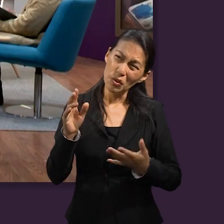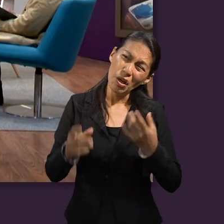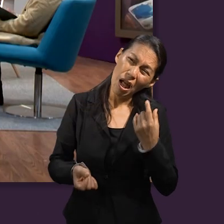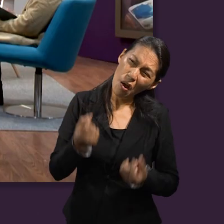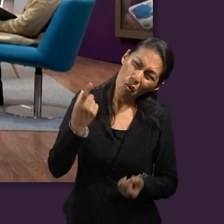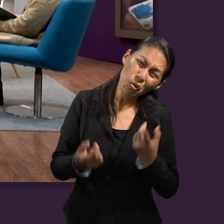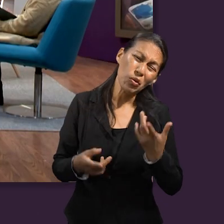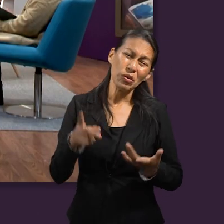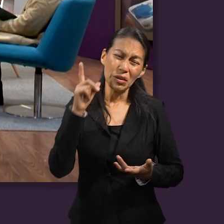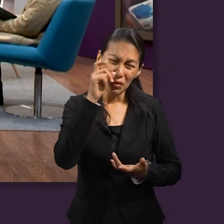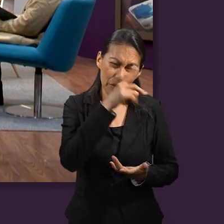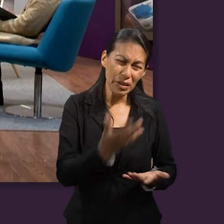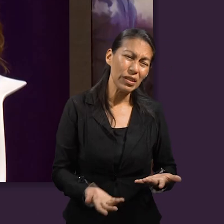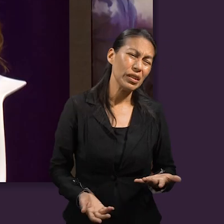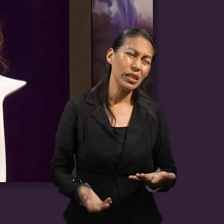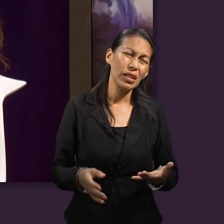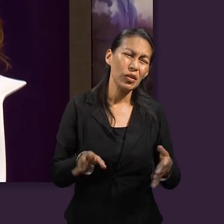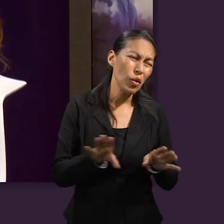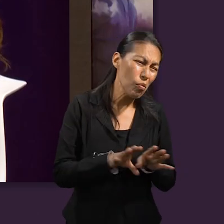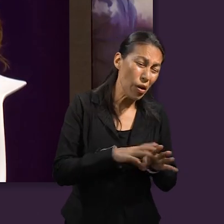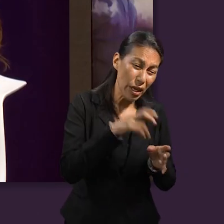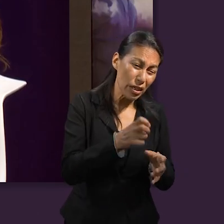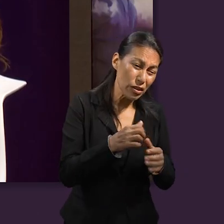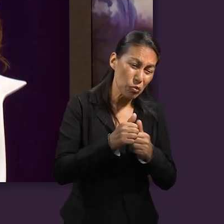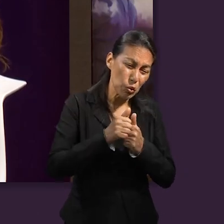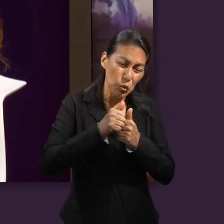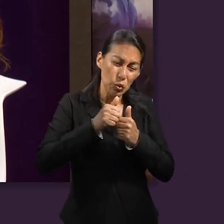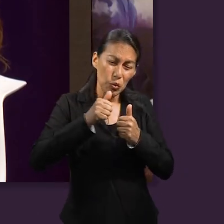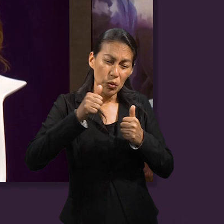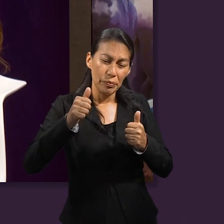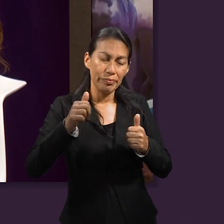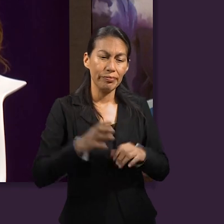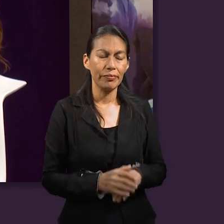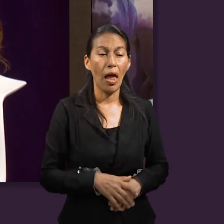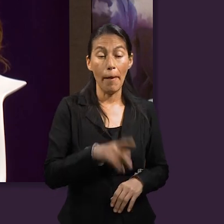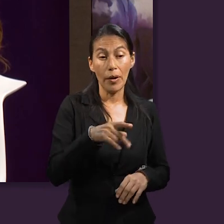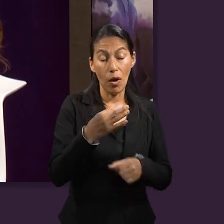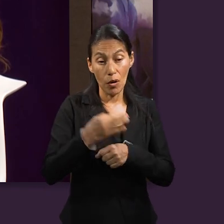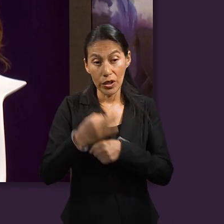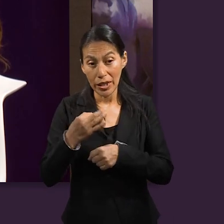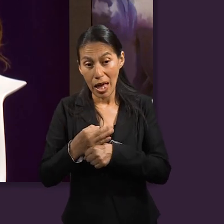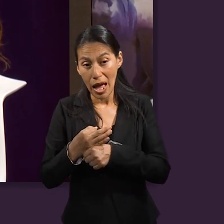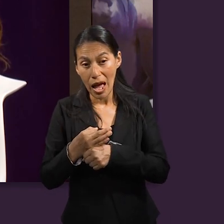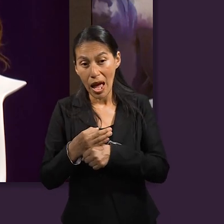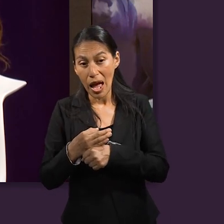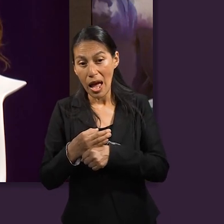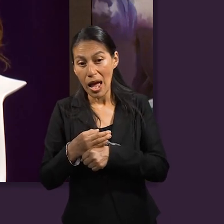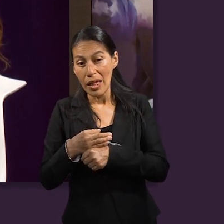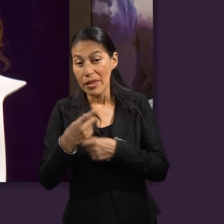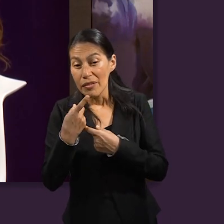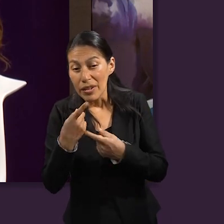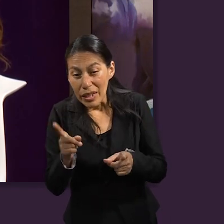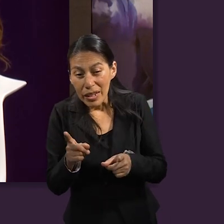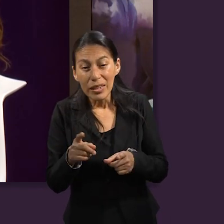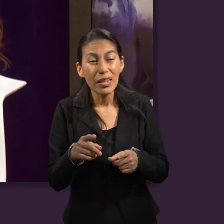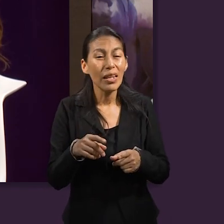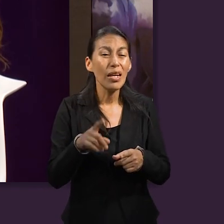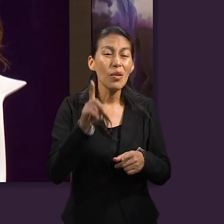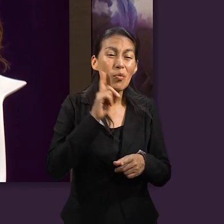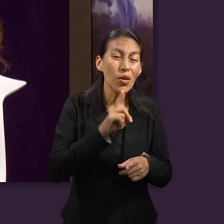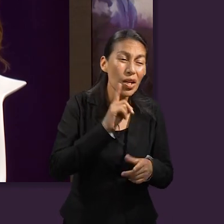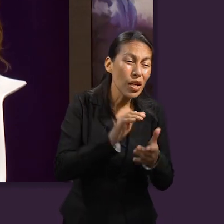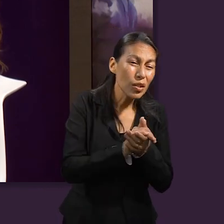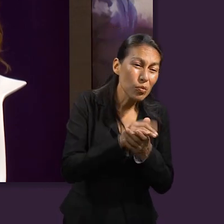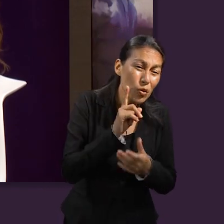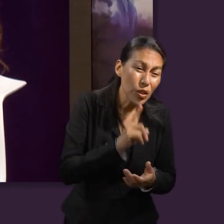fe en ello a mí me llama la atención en lo que mencionaba sobre el suceso cuando pierda ahora su esposa no a raquel que muere ahí